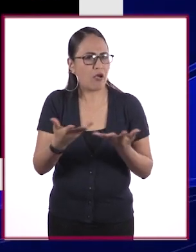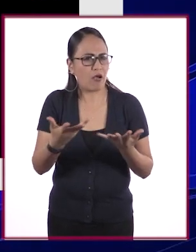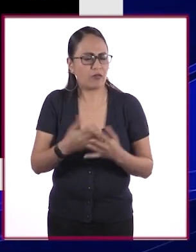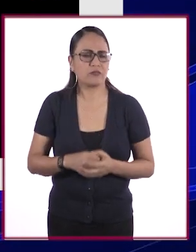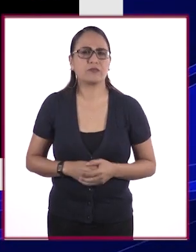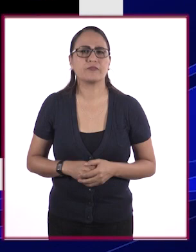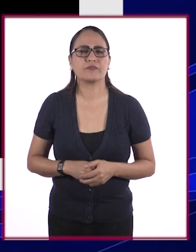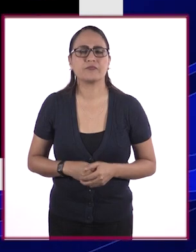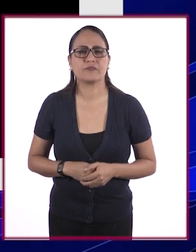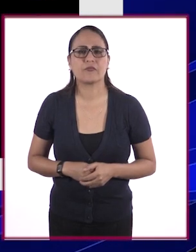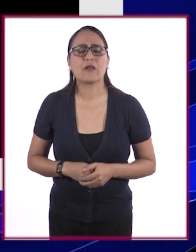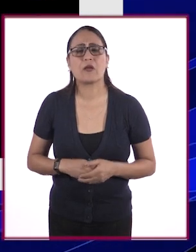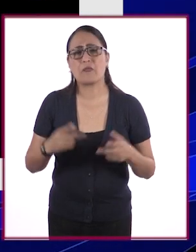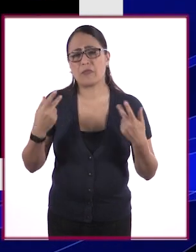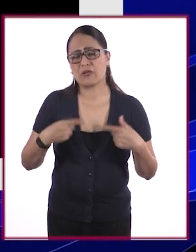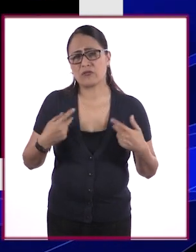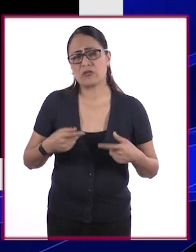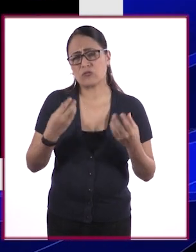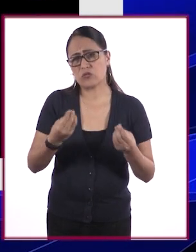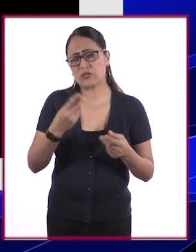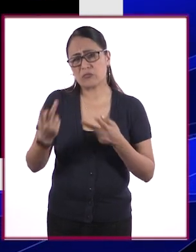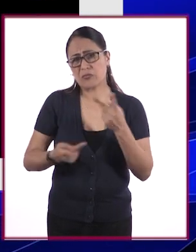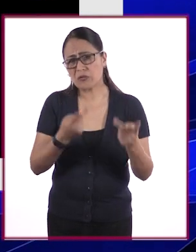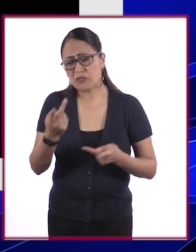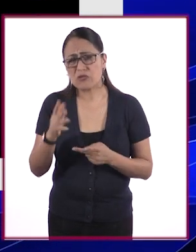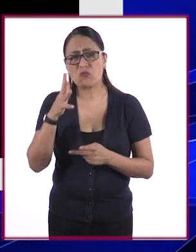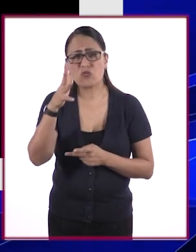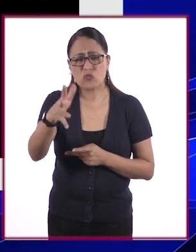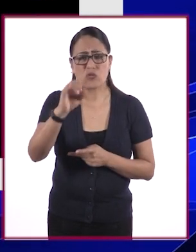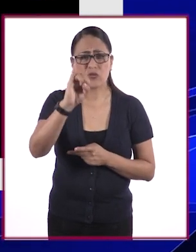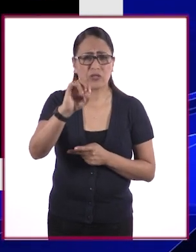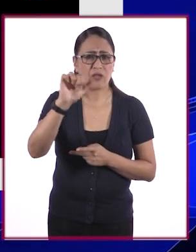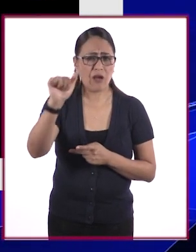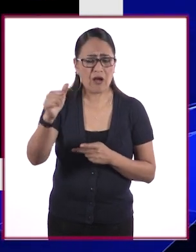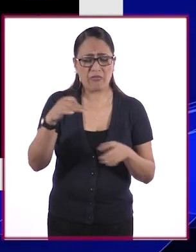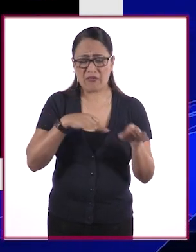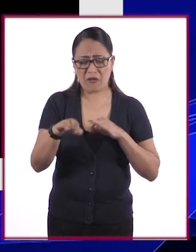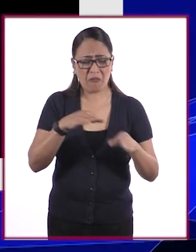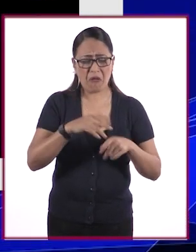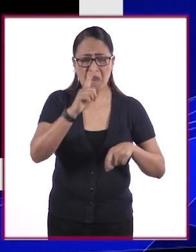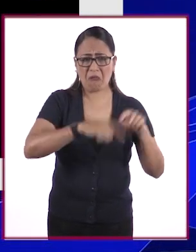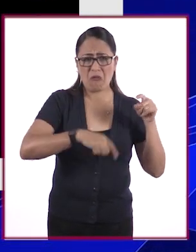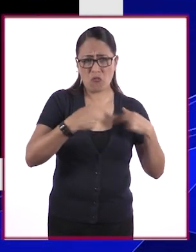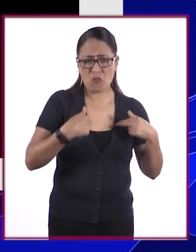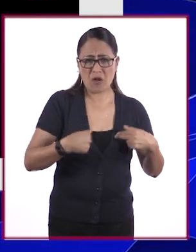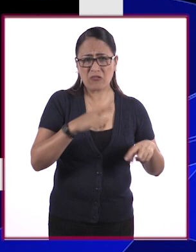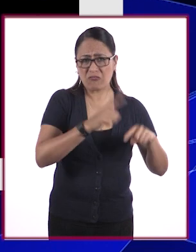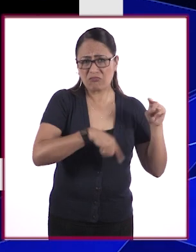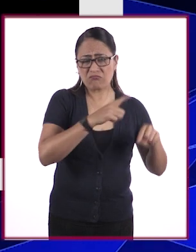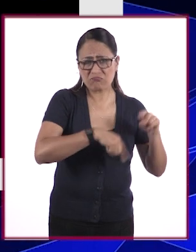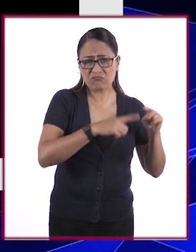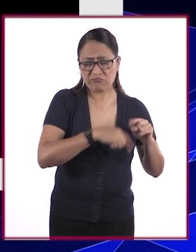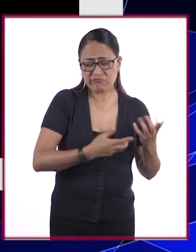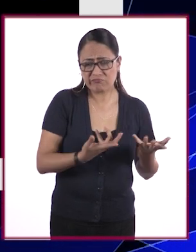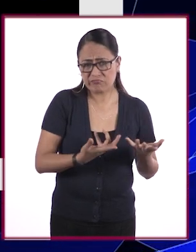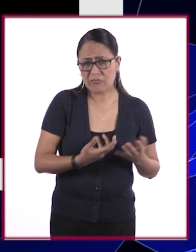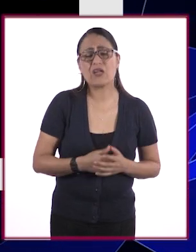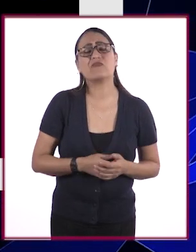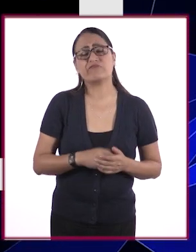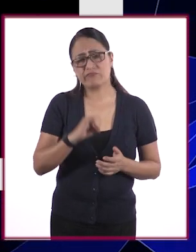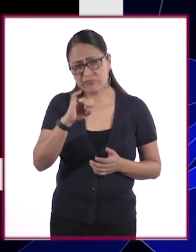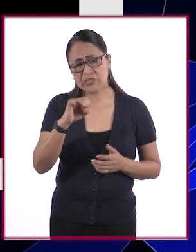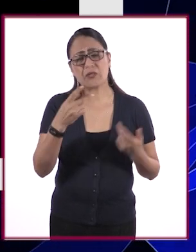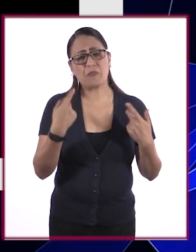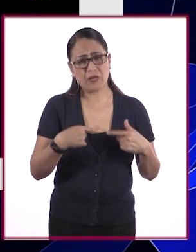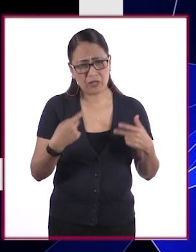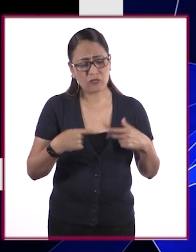mucha gente se pregunta si la inteligencia artificial nos va a dejar sin trabajo y la respuesta es que ya dejó sin trabajo a un cierto número